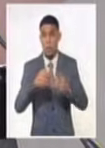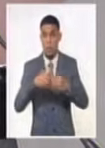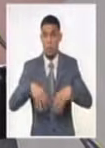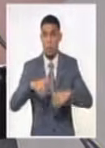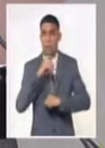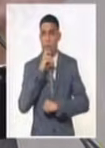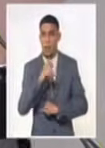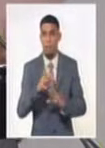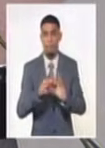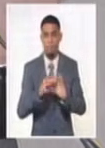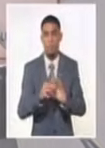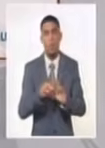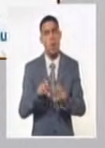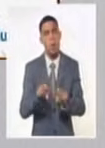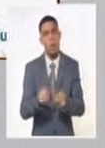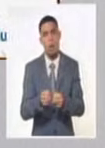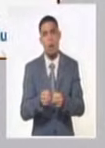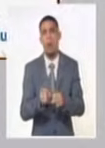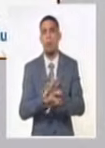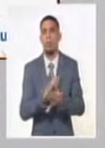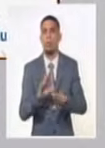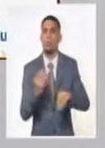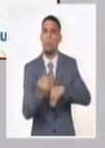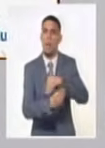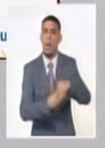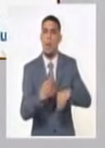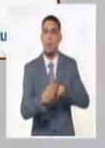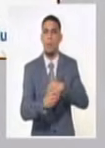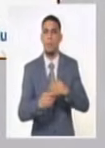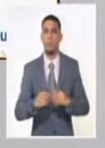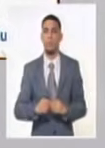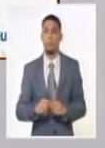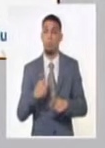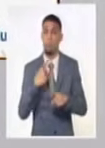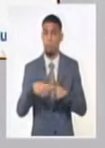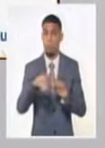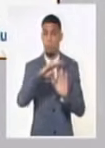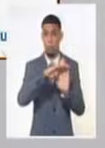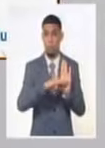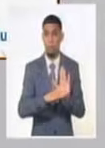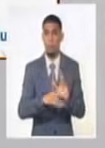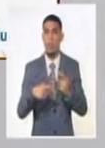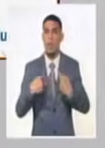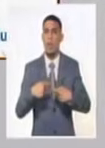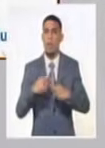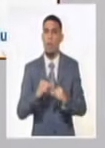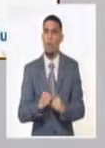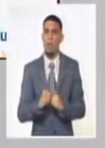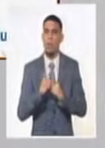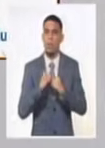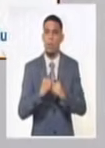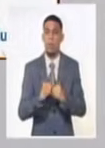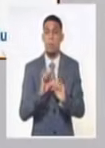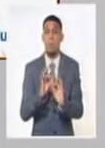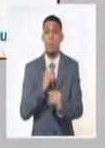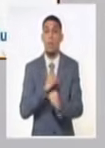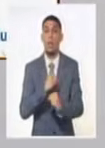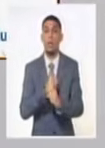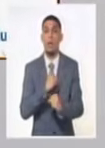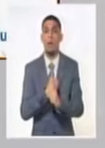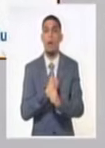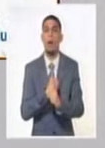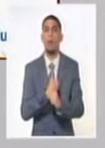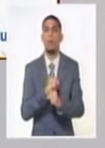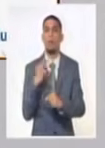país. Otra definición, podemos decir, es que tenemos que fortalecer aún más el trabajo docente y